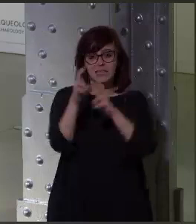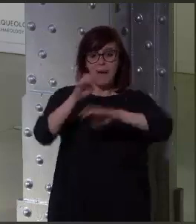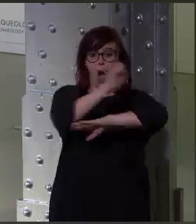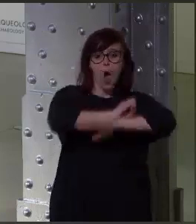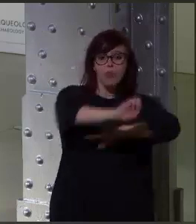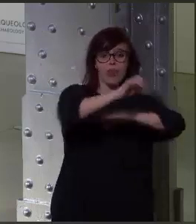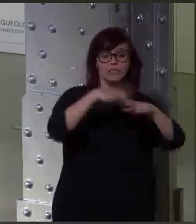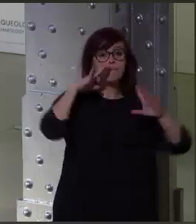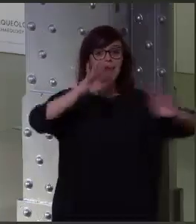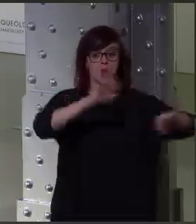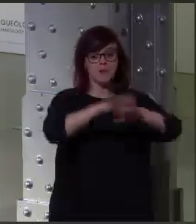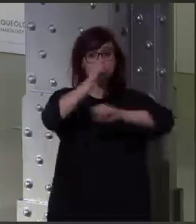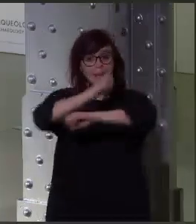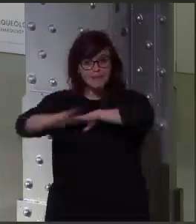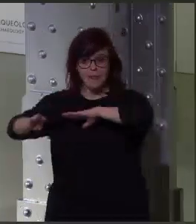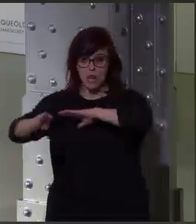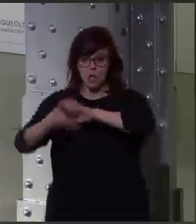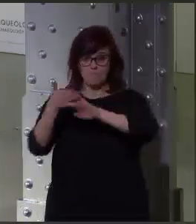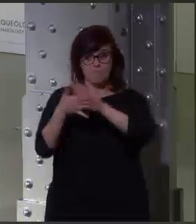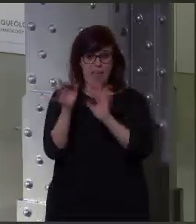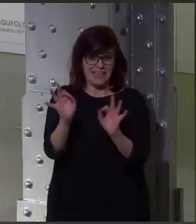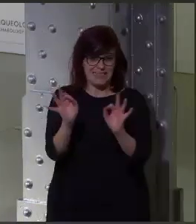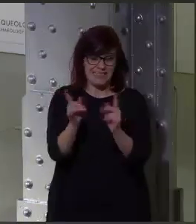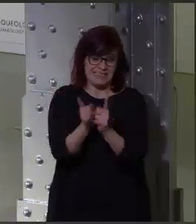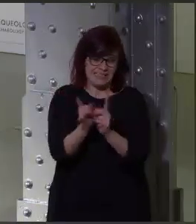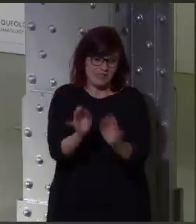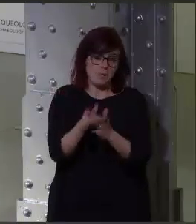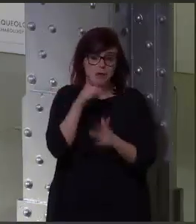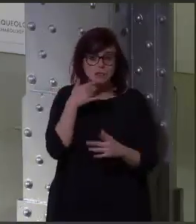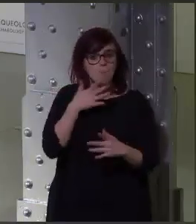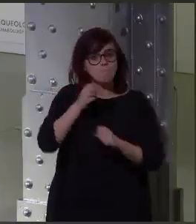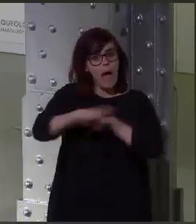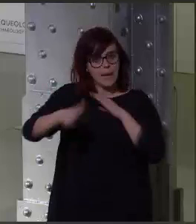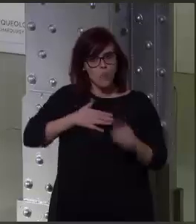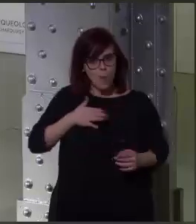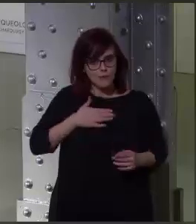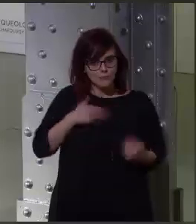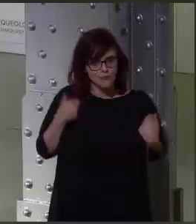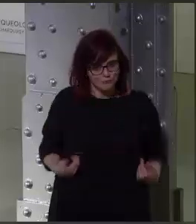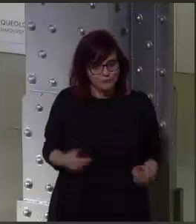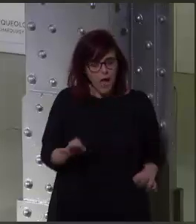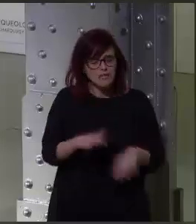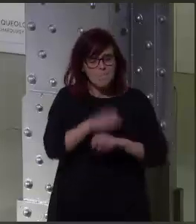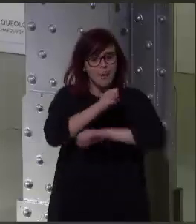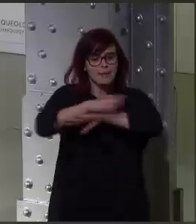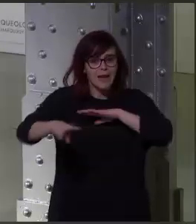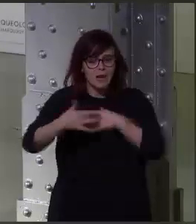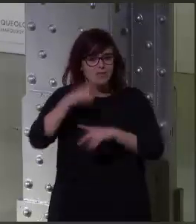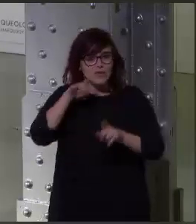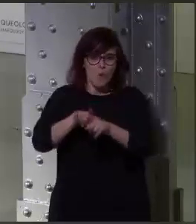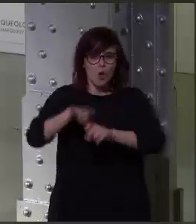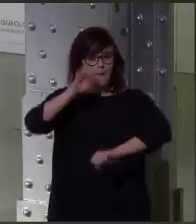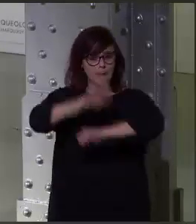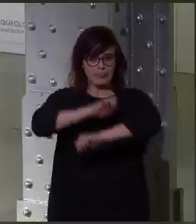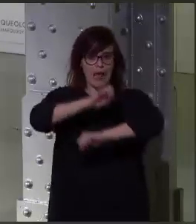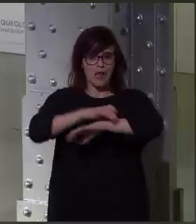Peligro, pero voy a hablar del Mediterráneo y por un motivo, aparte de que sea un mar nuestro, el Mediterráneo es una ventana, ¿no? Es